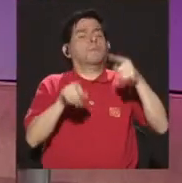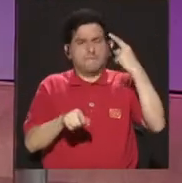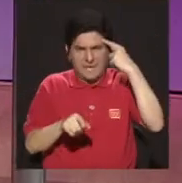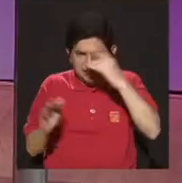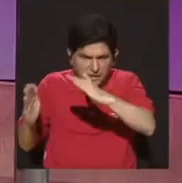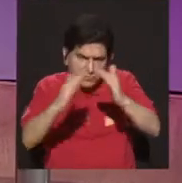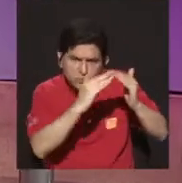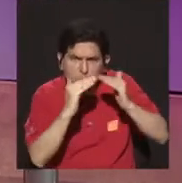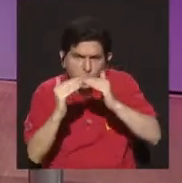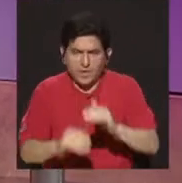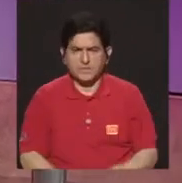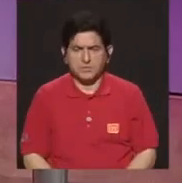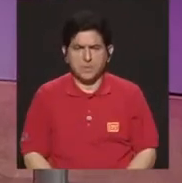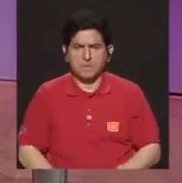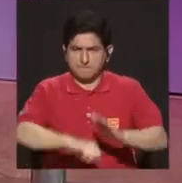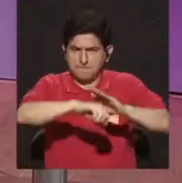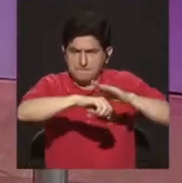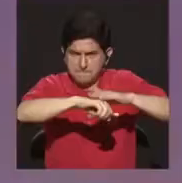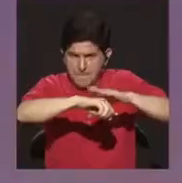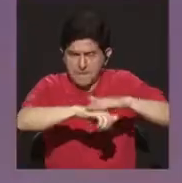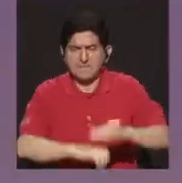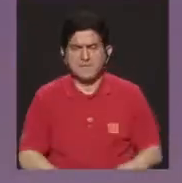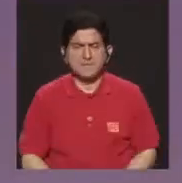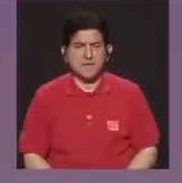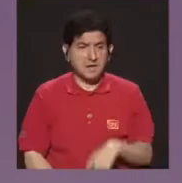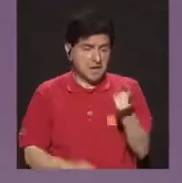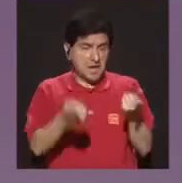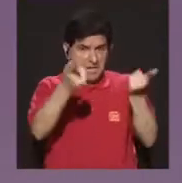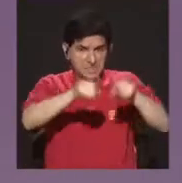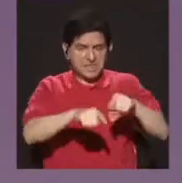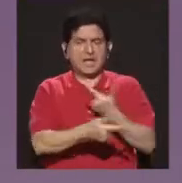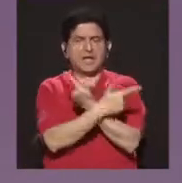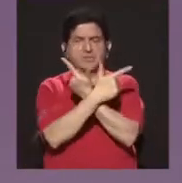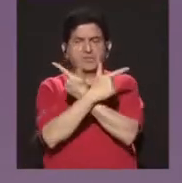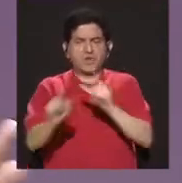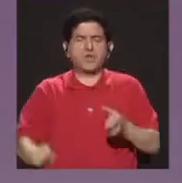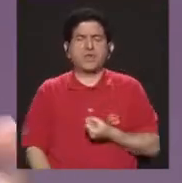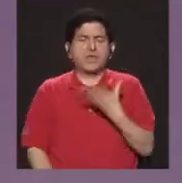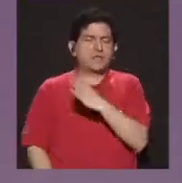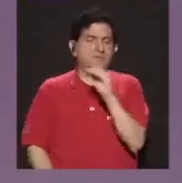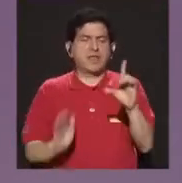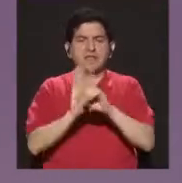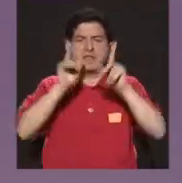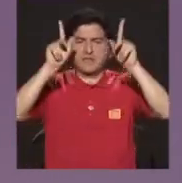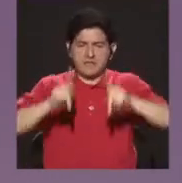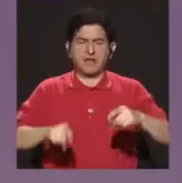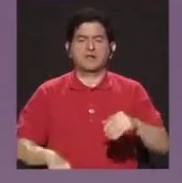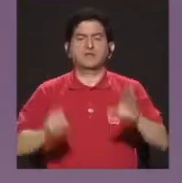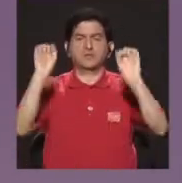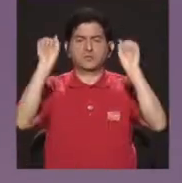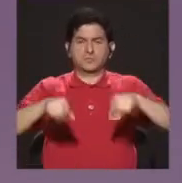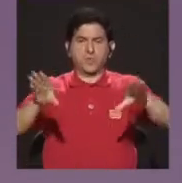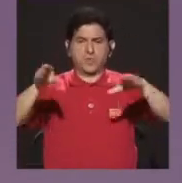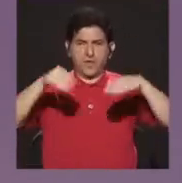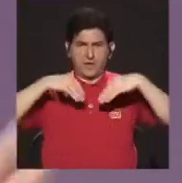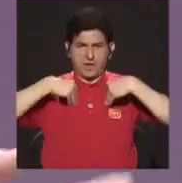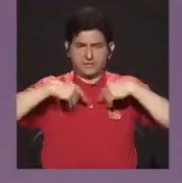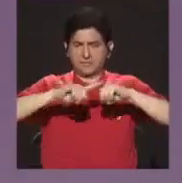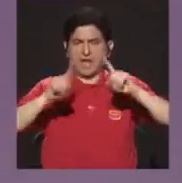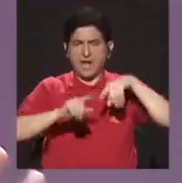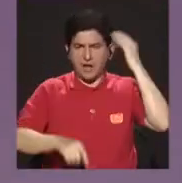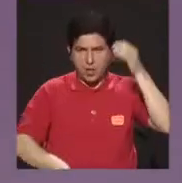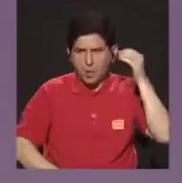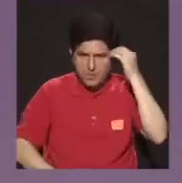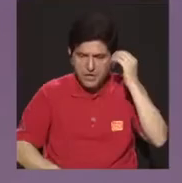en tanto profundiza un poco me voy a profundizar tanto la libertad de expresión como el derecho de las personas a recibir diversas opiniones